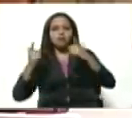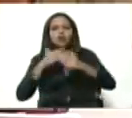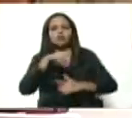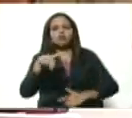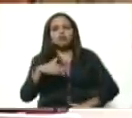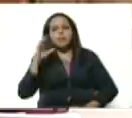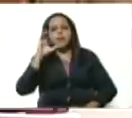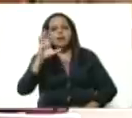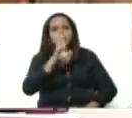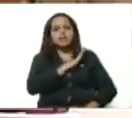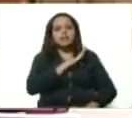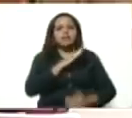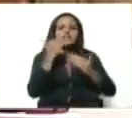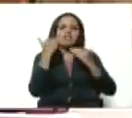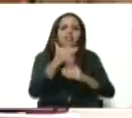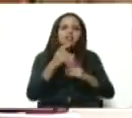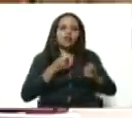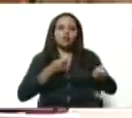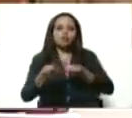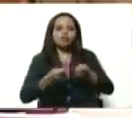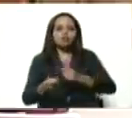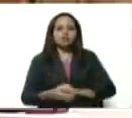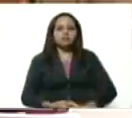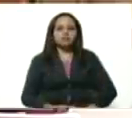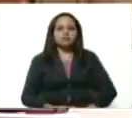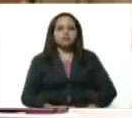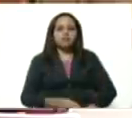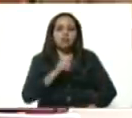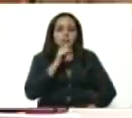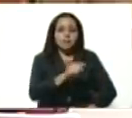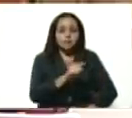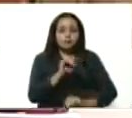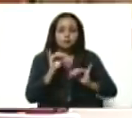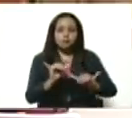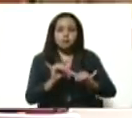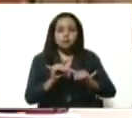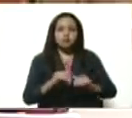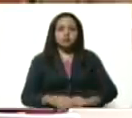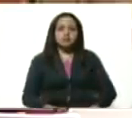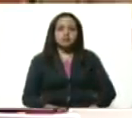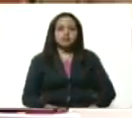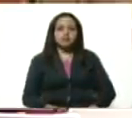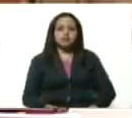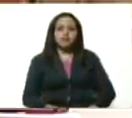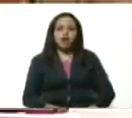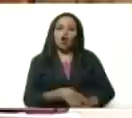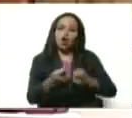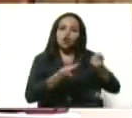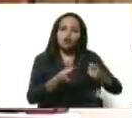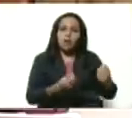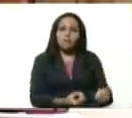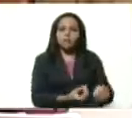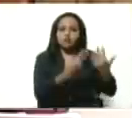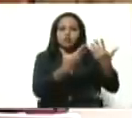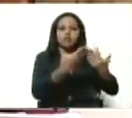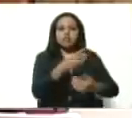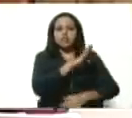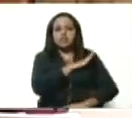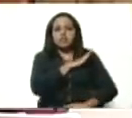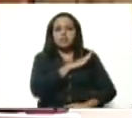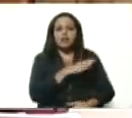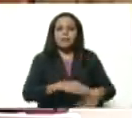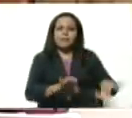país tenga niveles de control y en este caso en esta coyuntura específica controlar el brote que tenemos